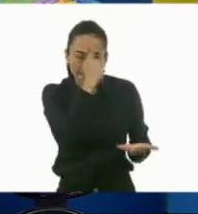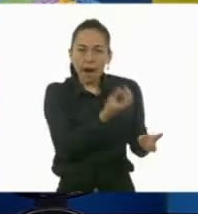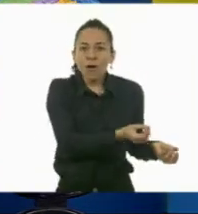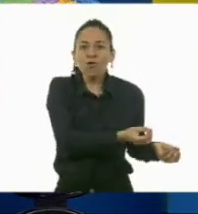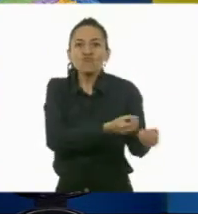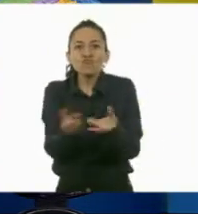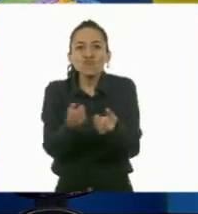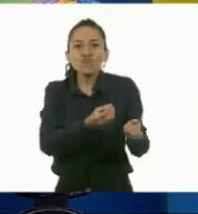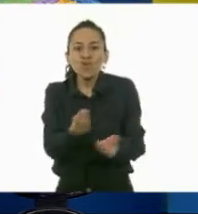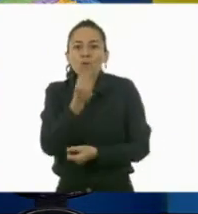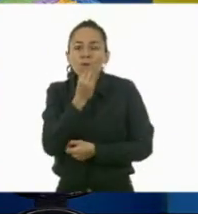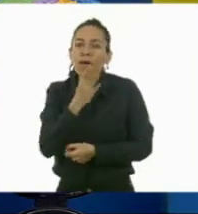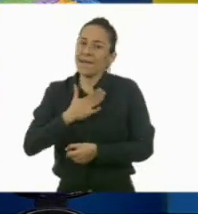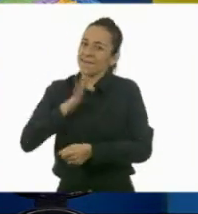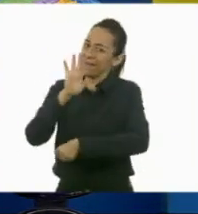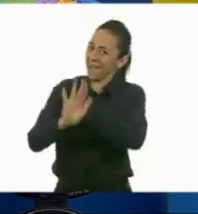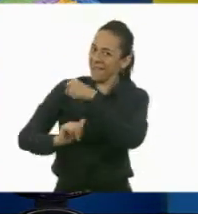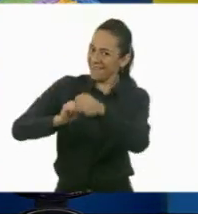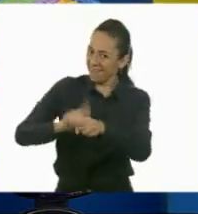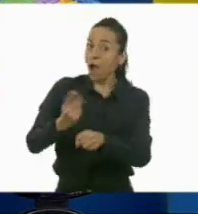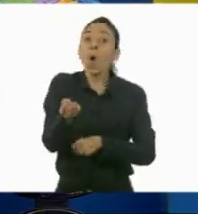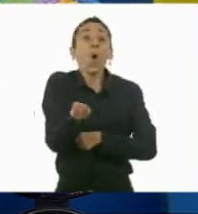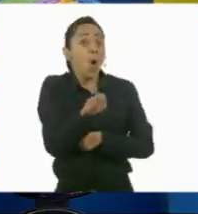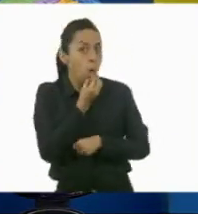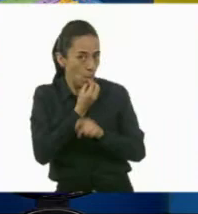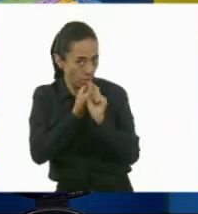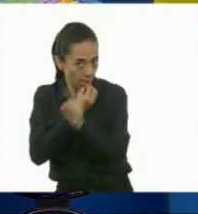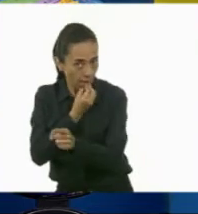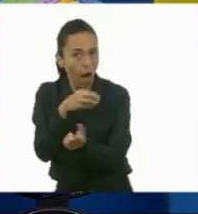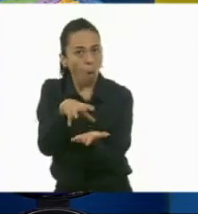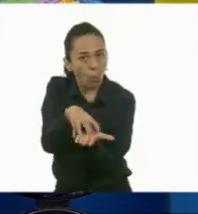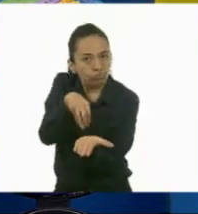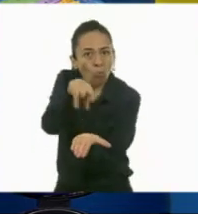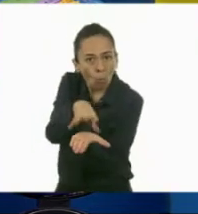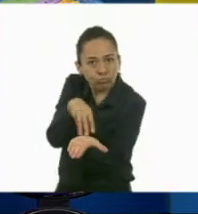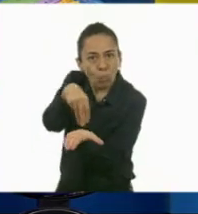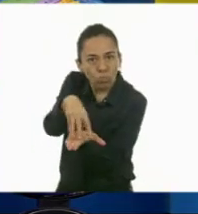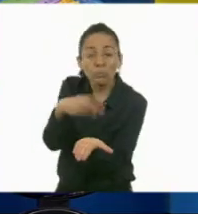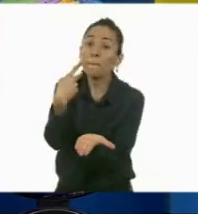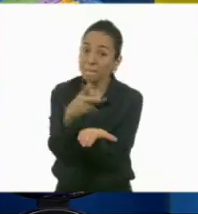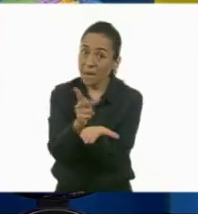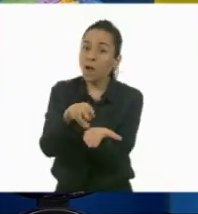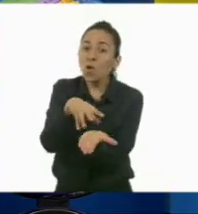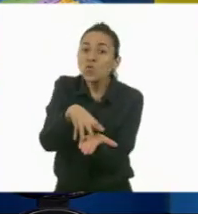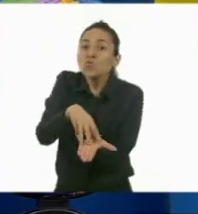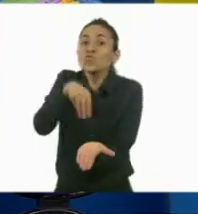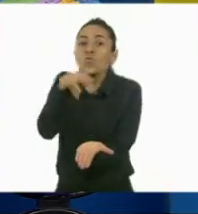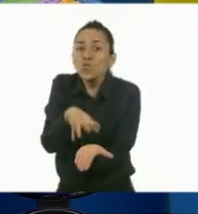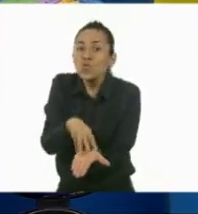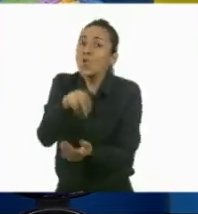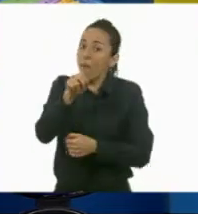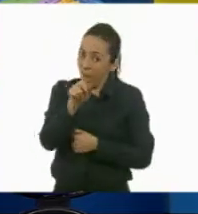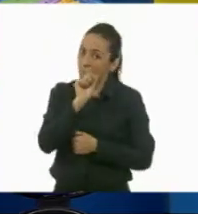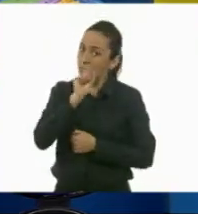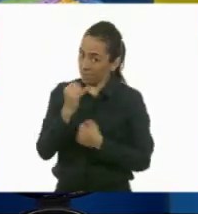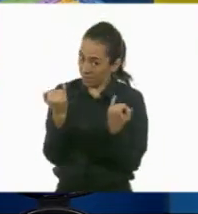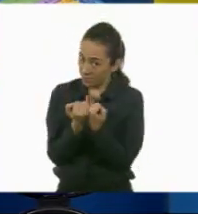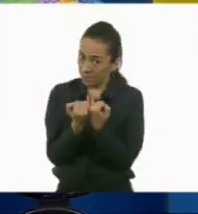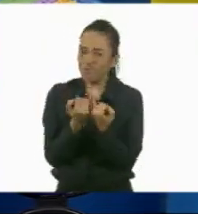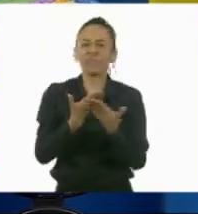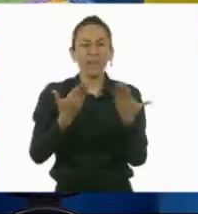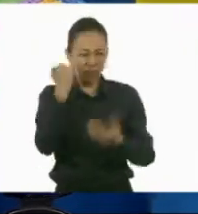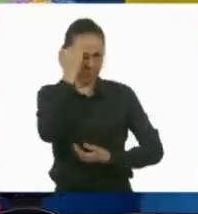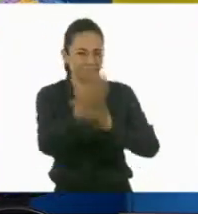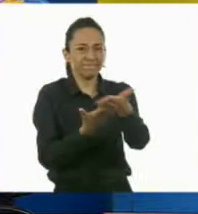solamente comen, también beben. Y así sucesivamente. Y ahora, yo les propongo algo. En su libro, en